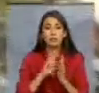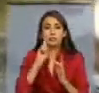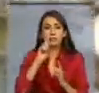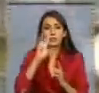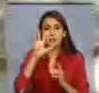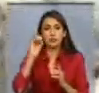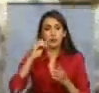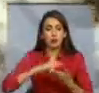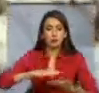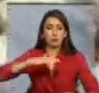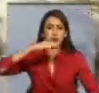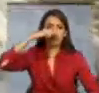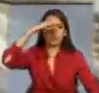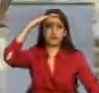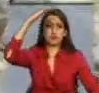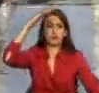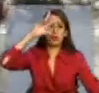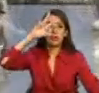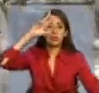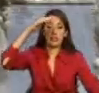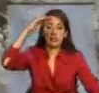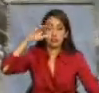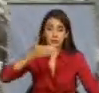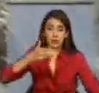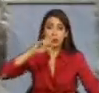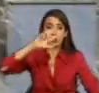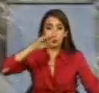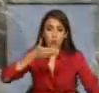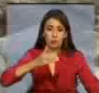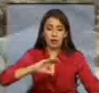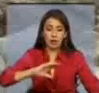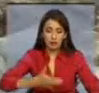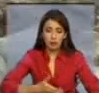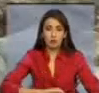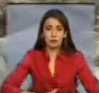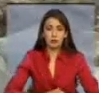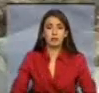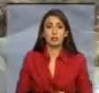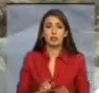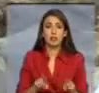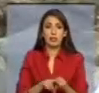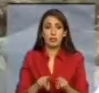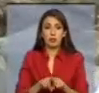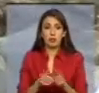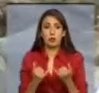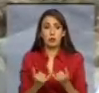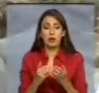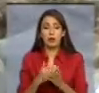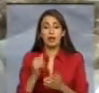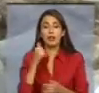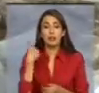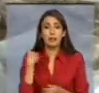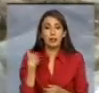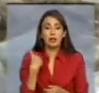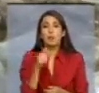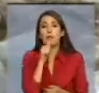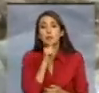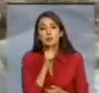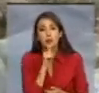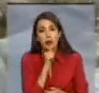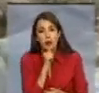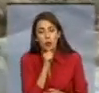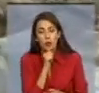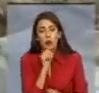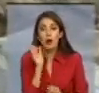alto y se encuentra dividida en 3 caídas en una forma de escalera. Una hermosura, tenemos agua, la gente viene los fines